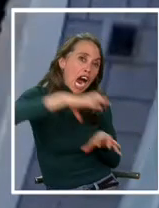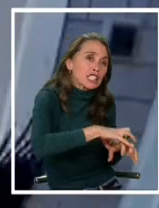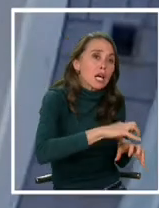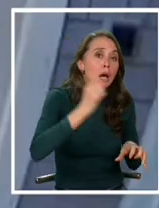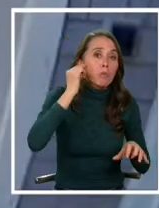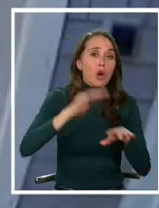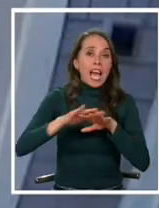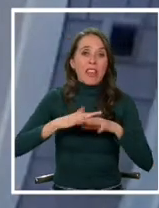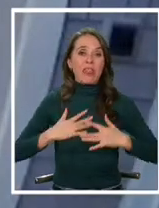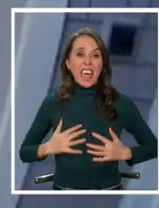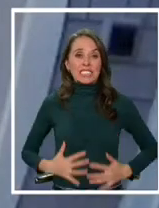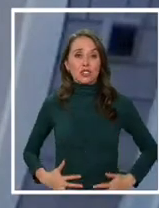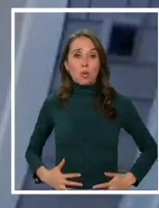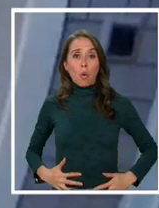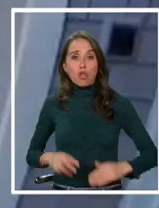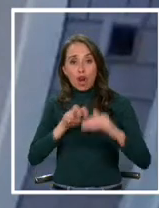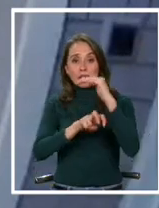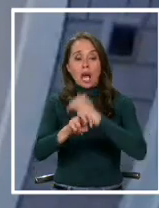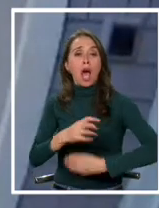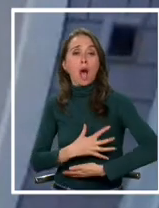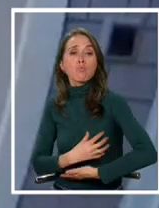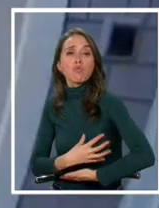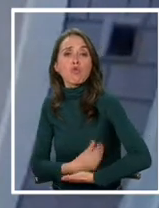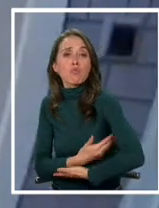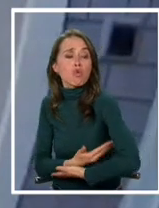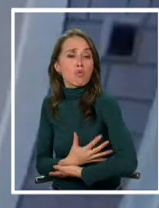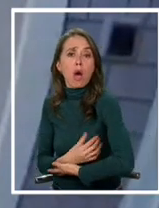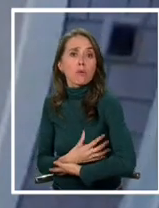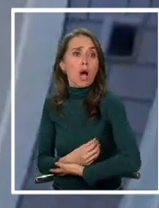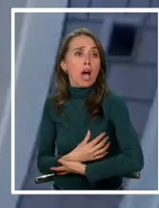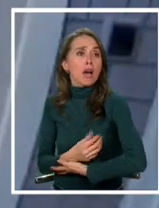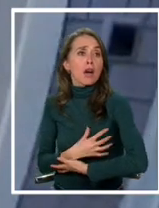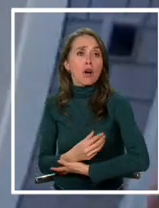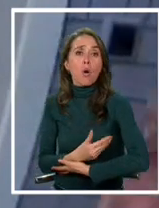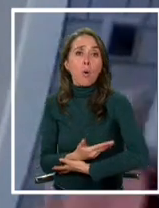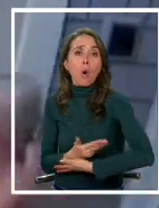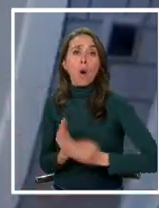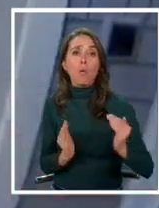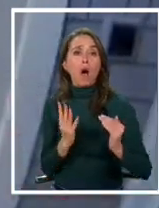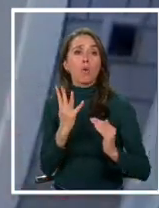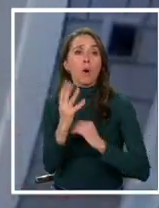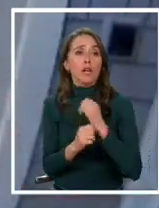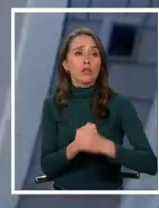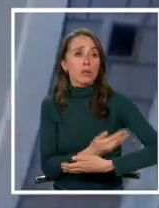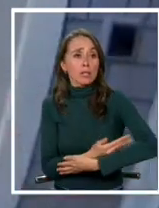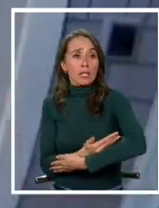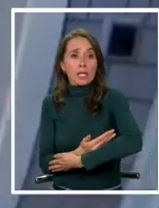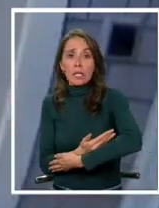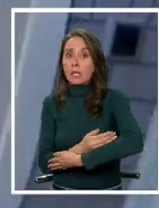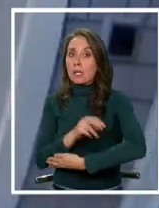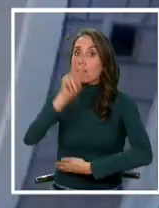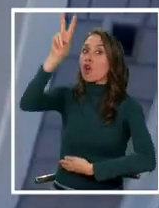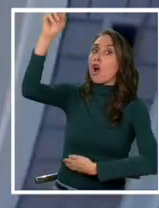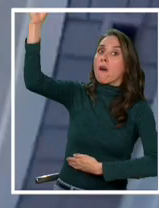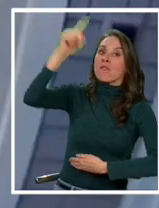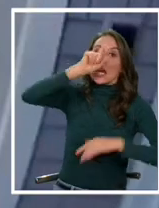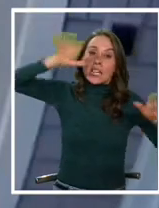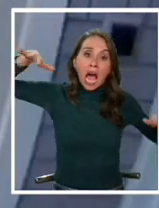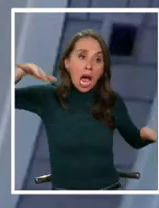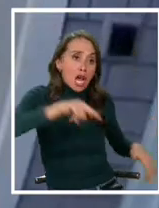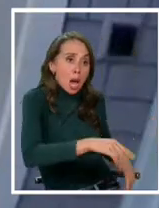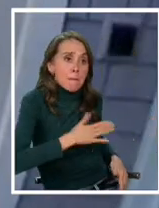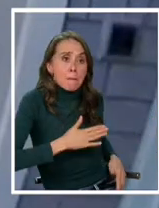desnuda est sí estaba amamantando a su a su a su hija de 4 años y sale porque defiende a su